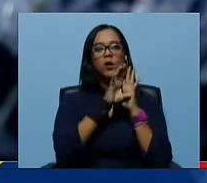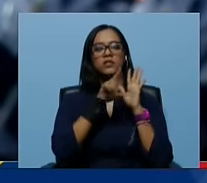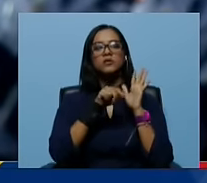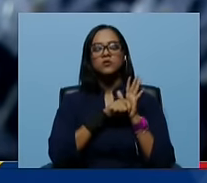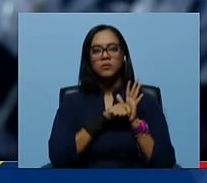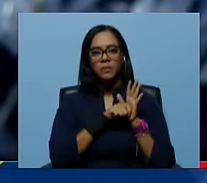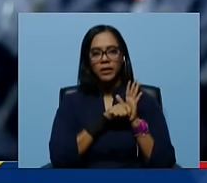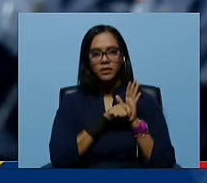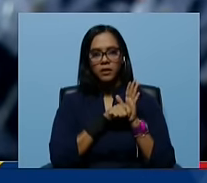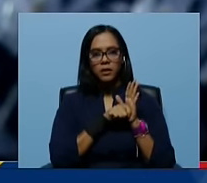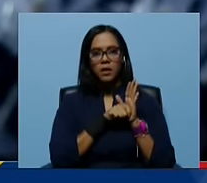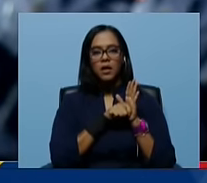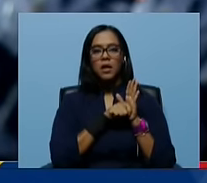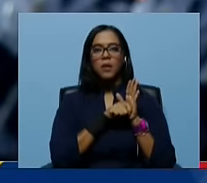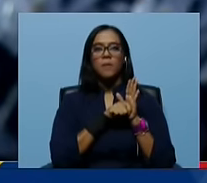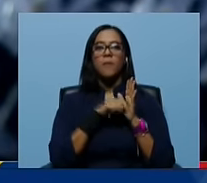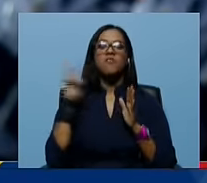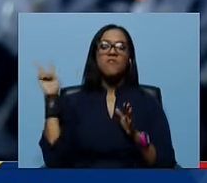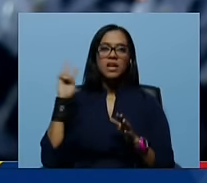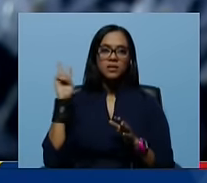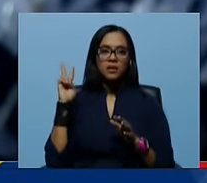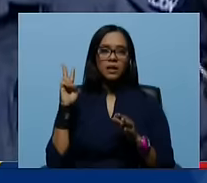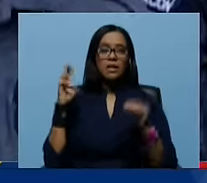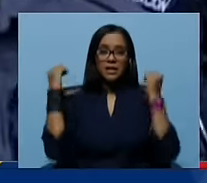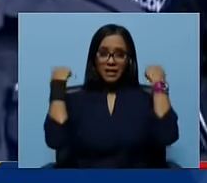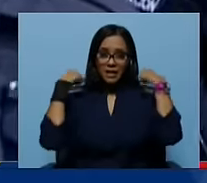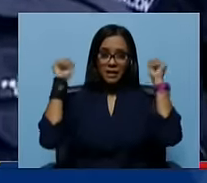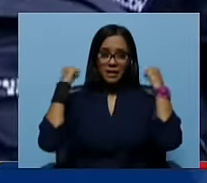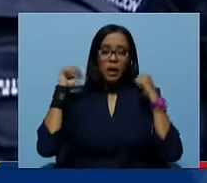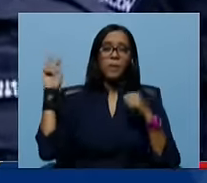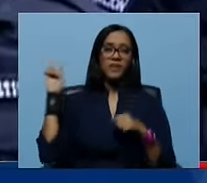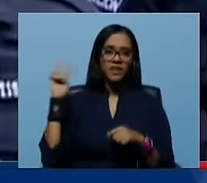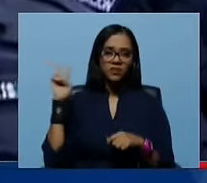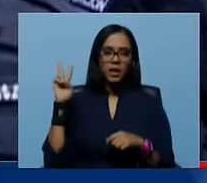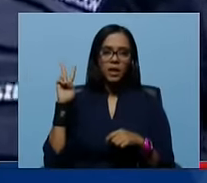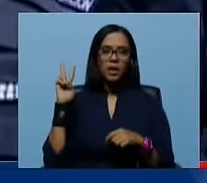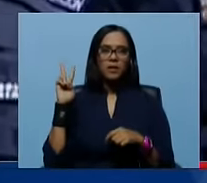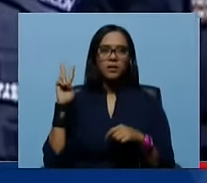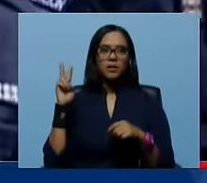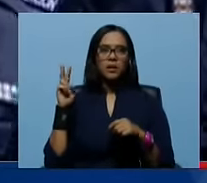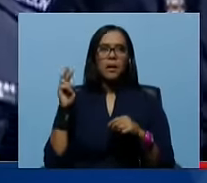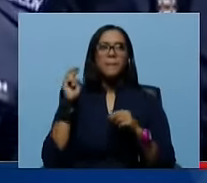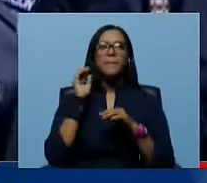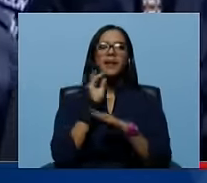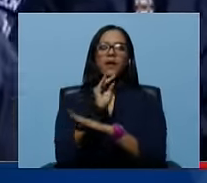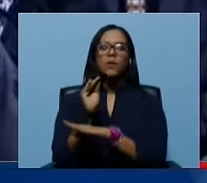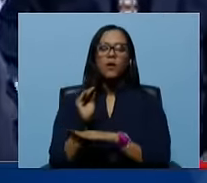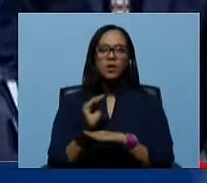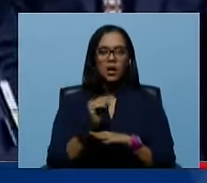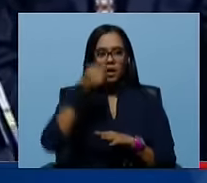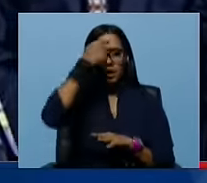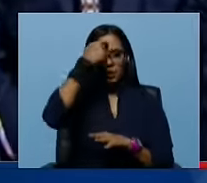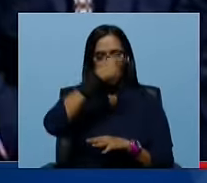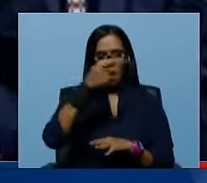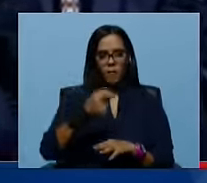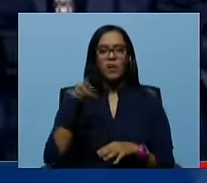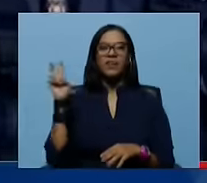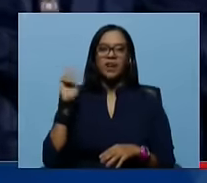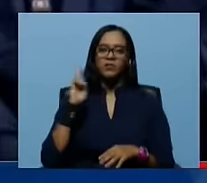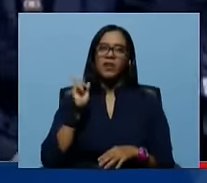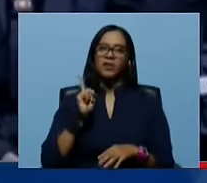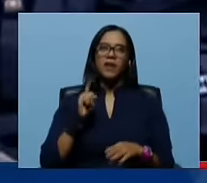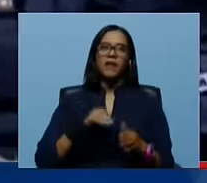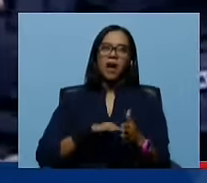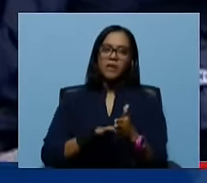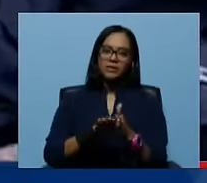constitucionalmente por la República, entrenados por la República para proteger al pueblo. Y Venezuela